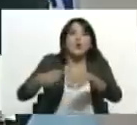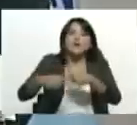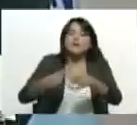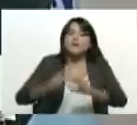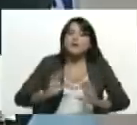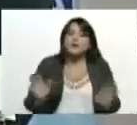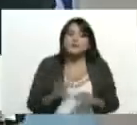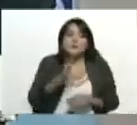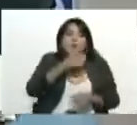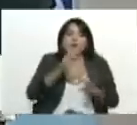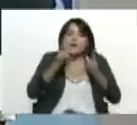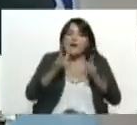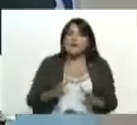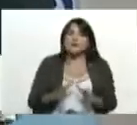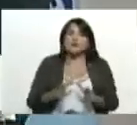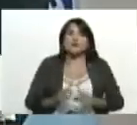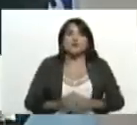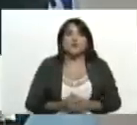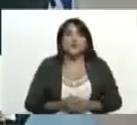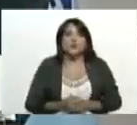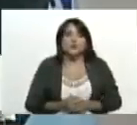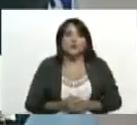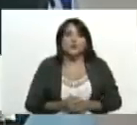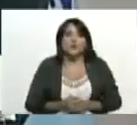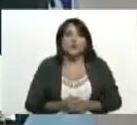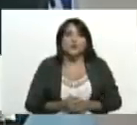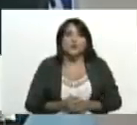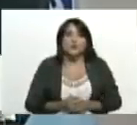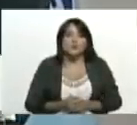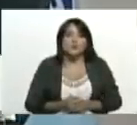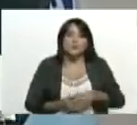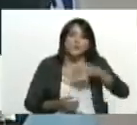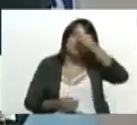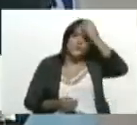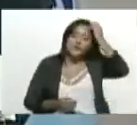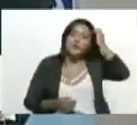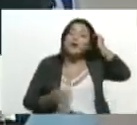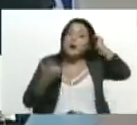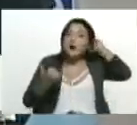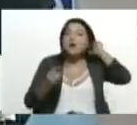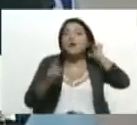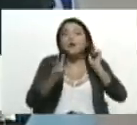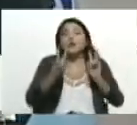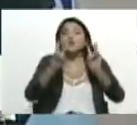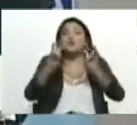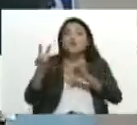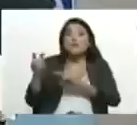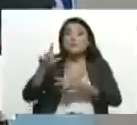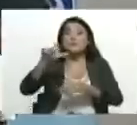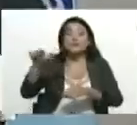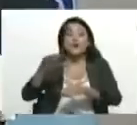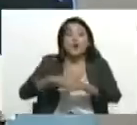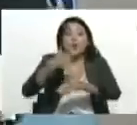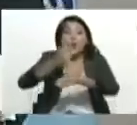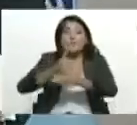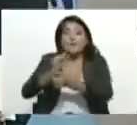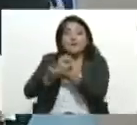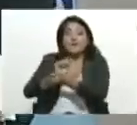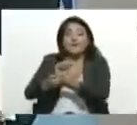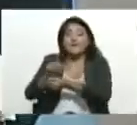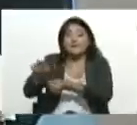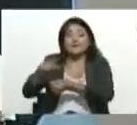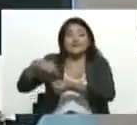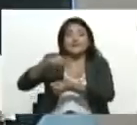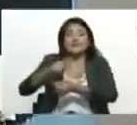lo dije fíjense una audiencia de nuevo sujeto presentado por este delito culminó prácticamente ahora